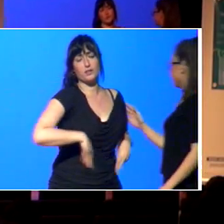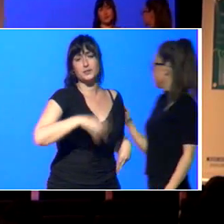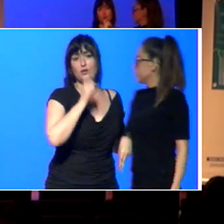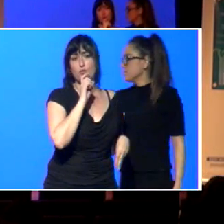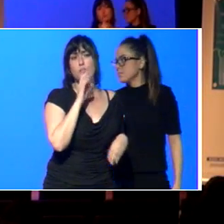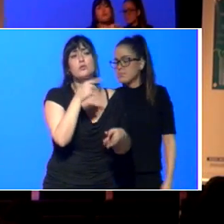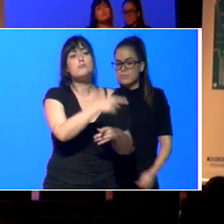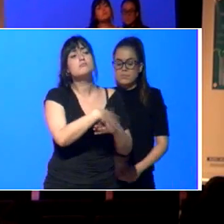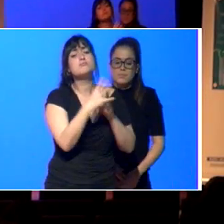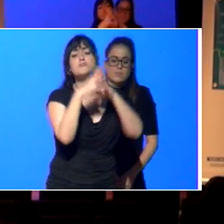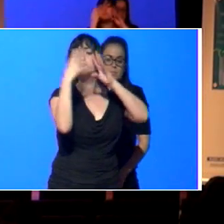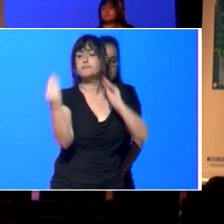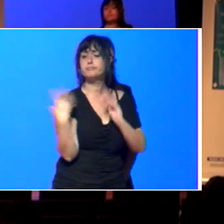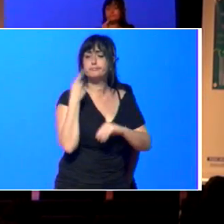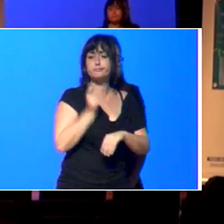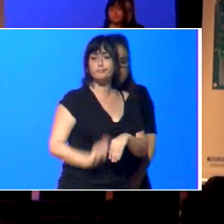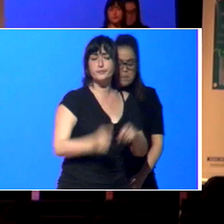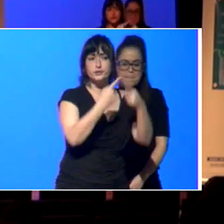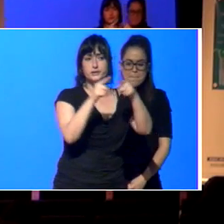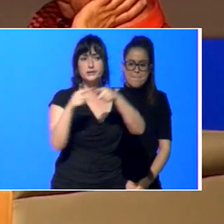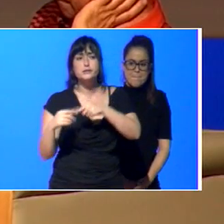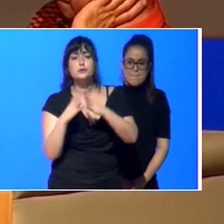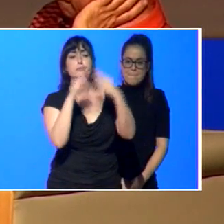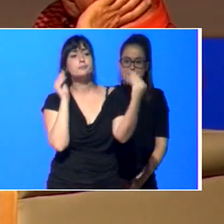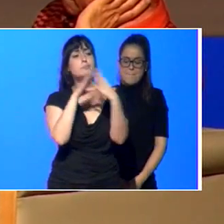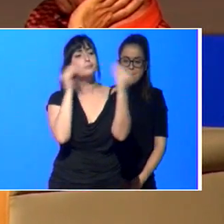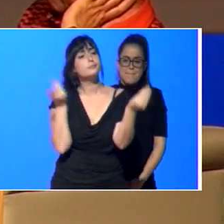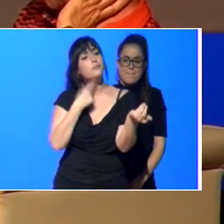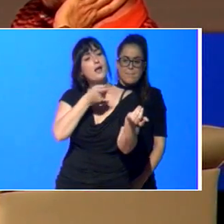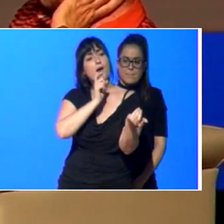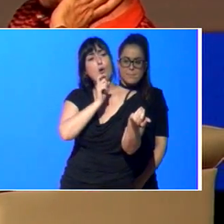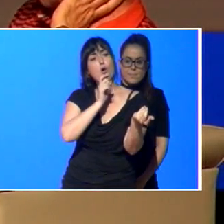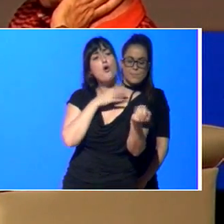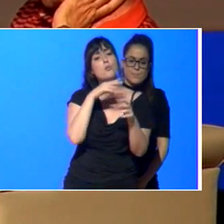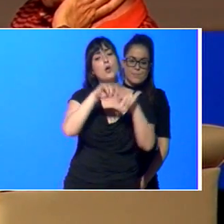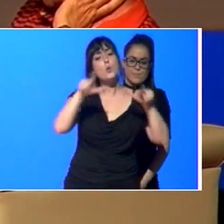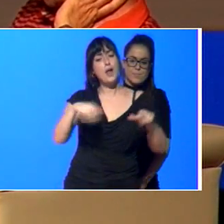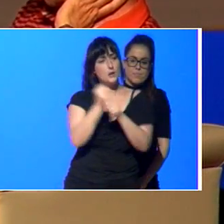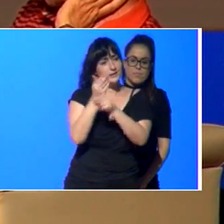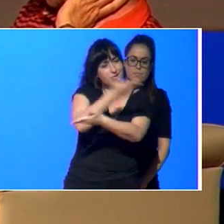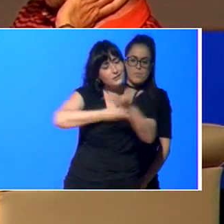entiendan profesionales distintos en un aula trabajando juntos.